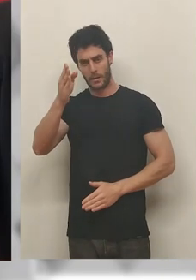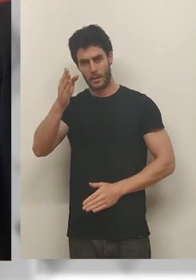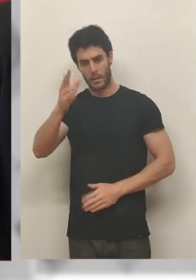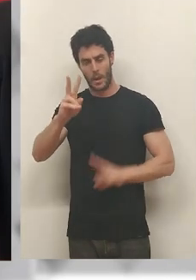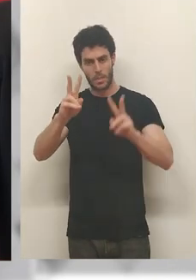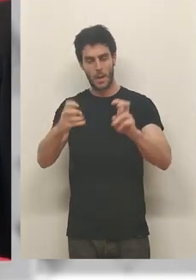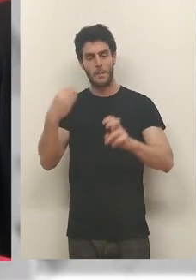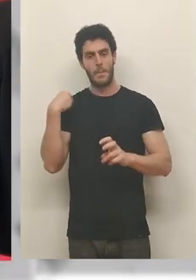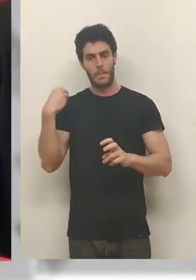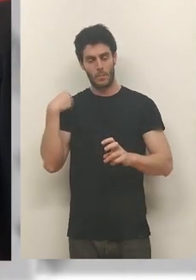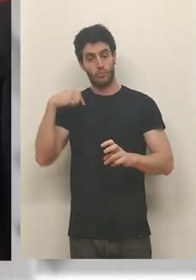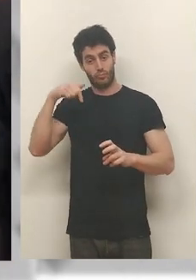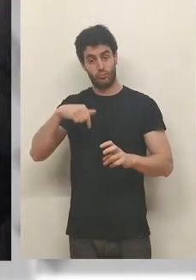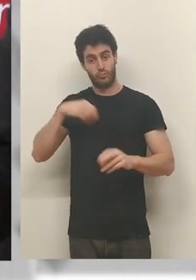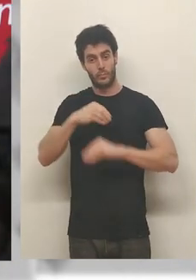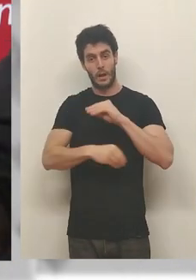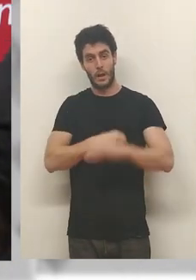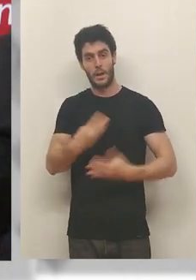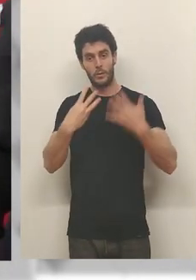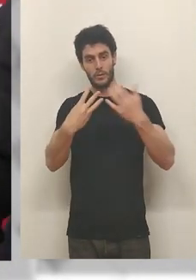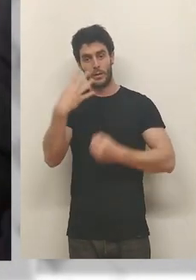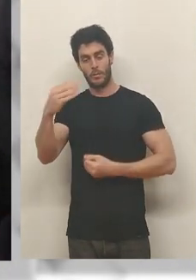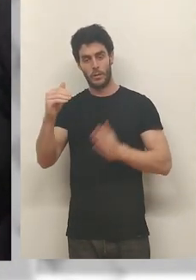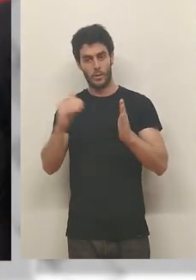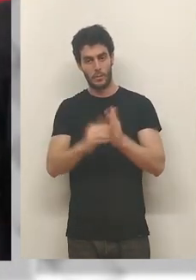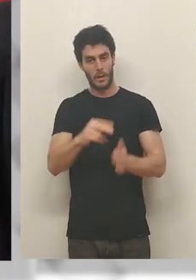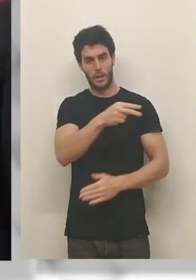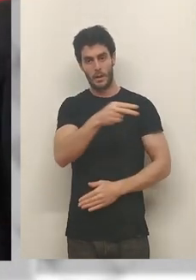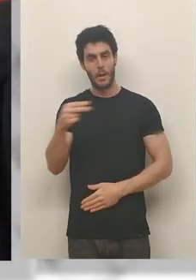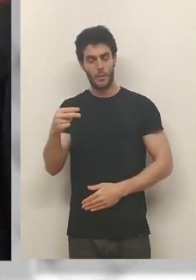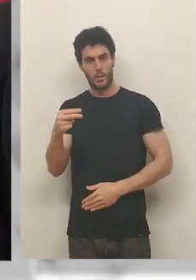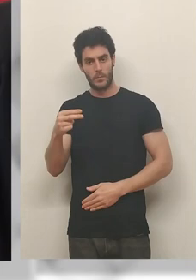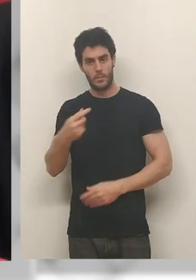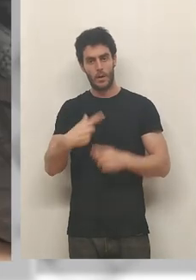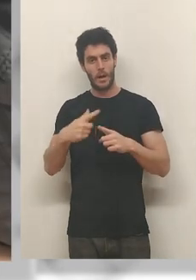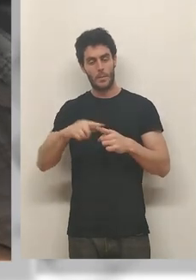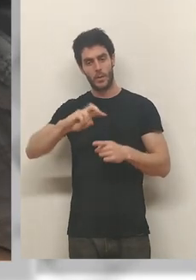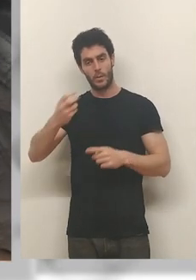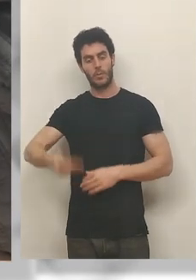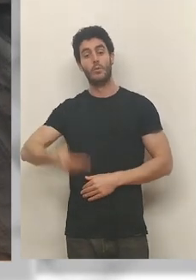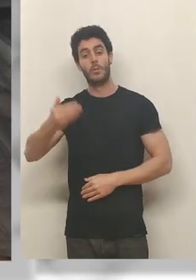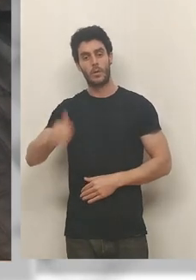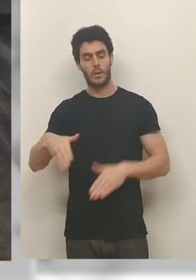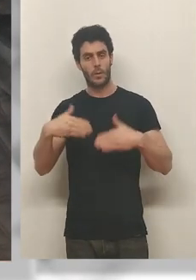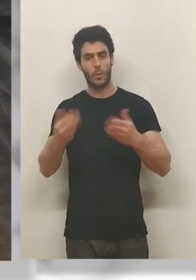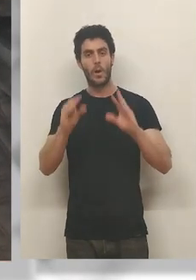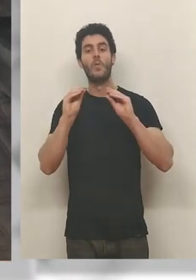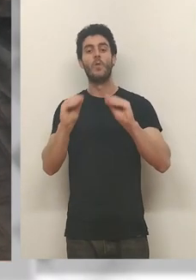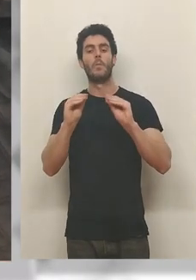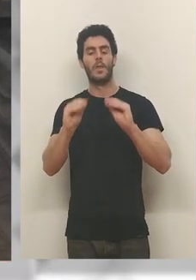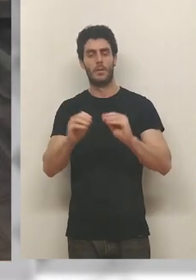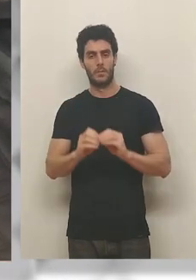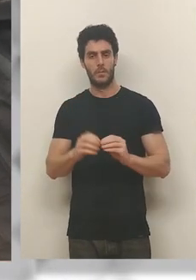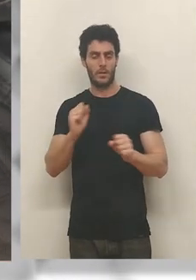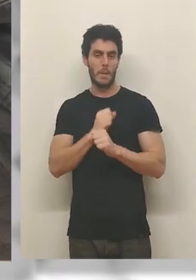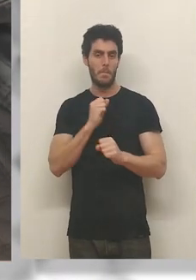las ayudas directas, esta área realizó 84.000 euros. El otro elemento también importante